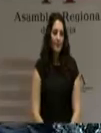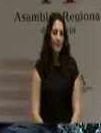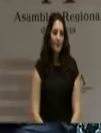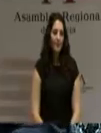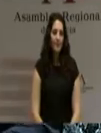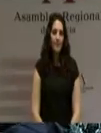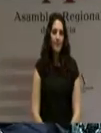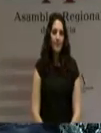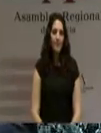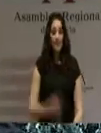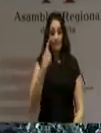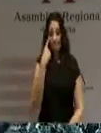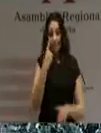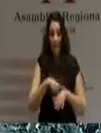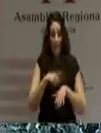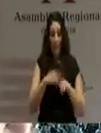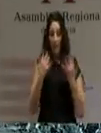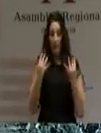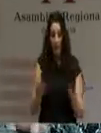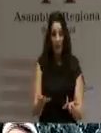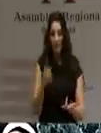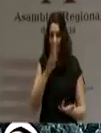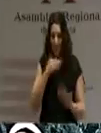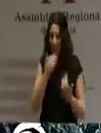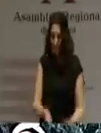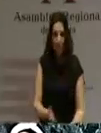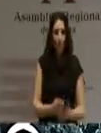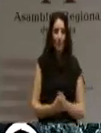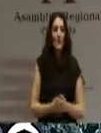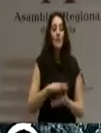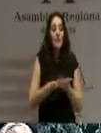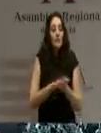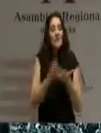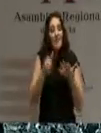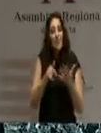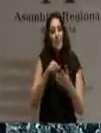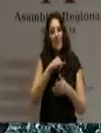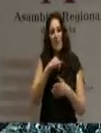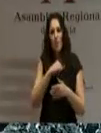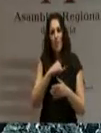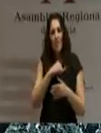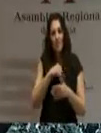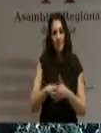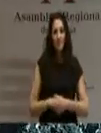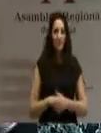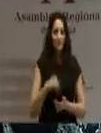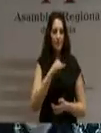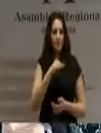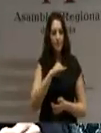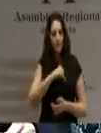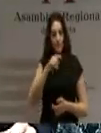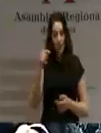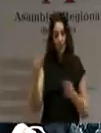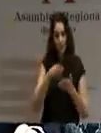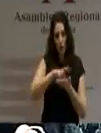Miren, el tiempo corre que vuela. Hablan también de la deuda desbocada. La región de Murcia, pese a ese